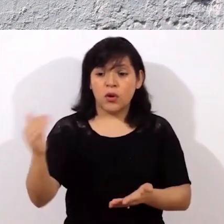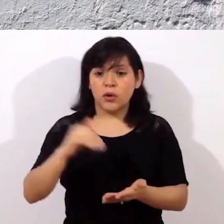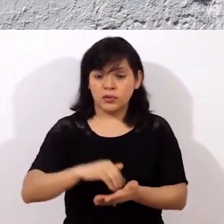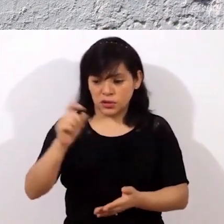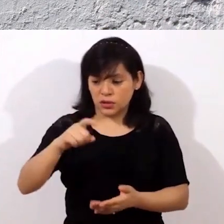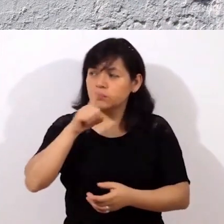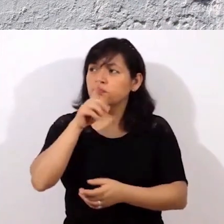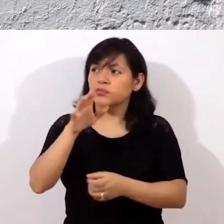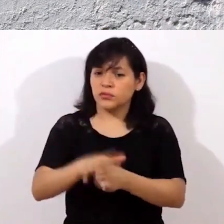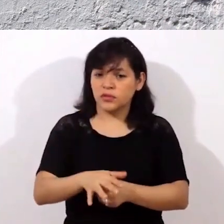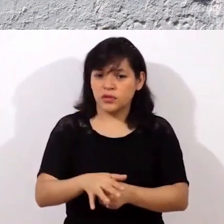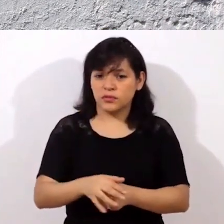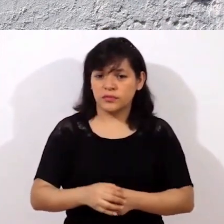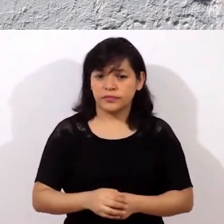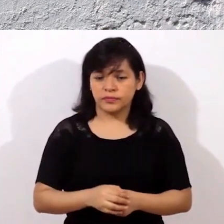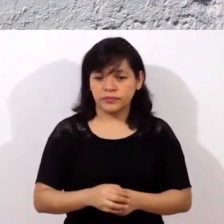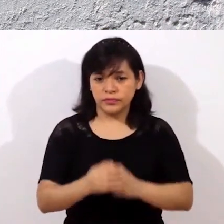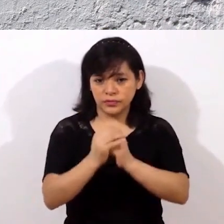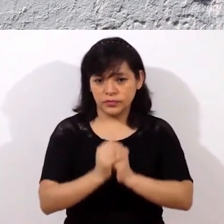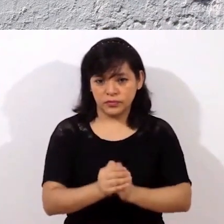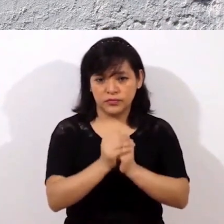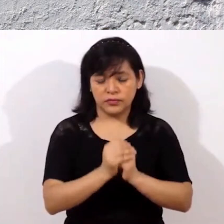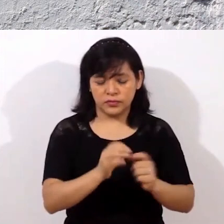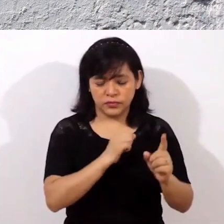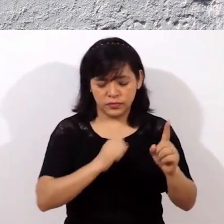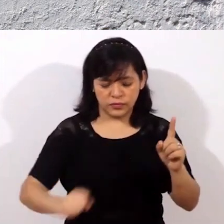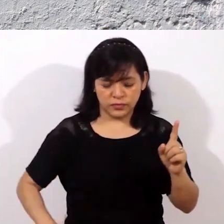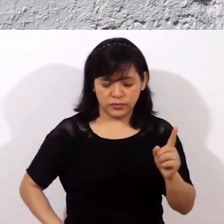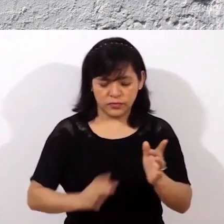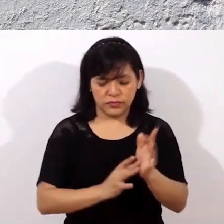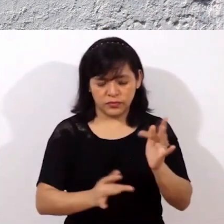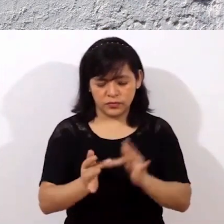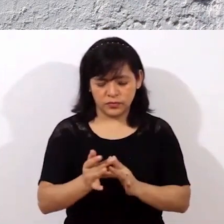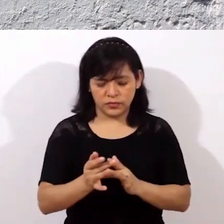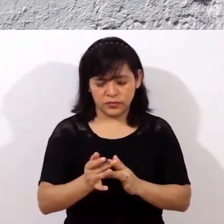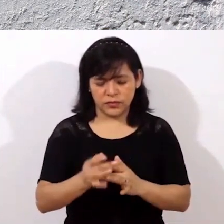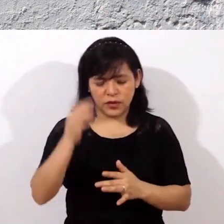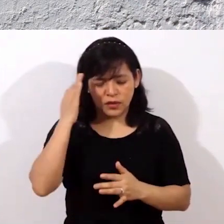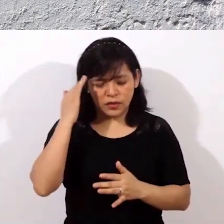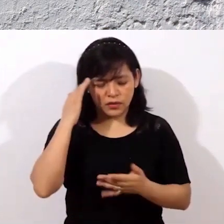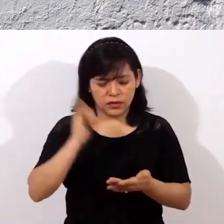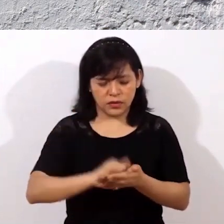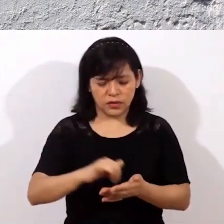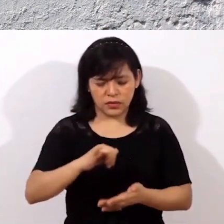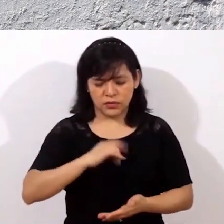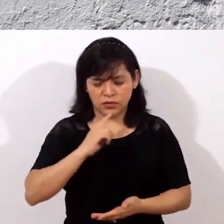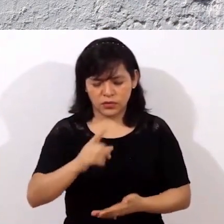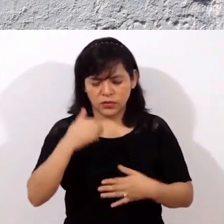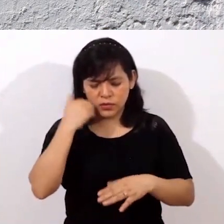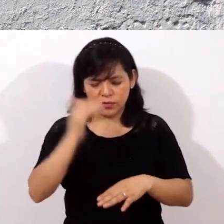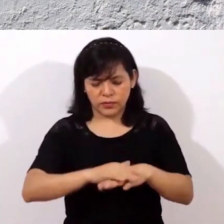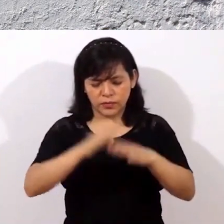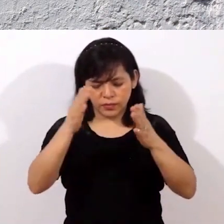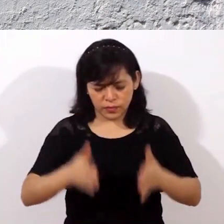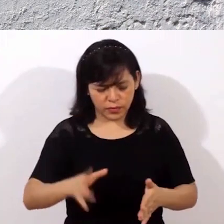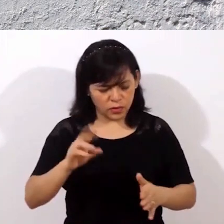Señor Jesús, reconozco que soy pecador, que no me puedo salvar a mí mismo. Reconozco que has muerto en la cruz por